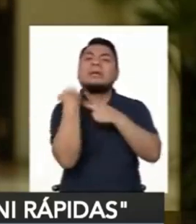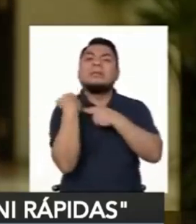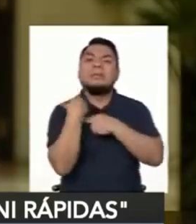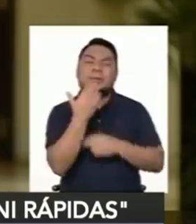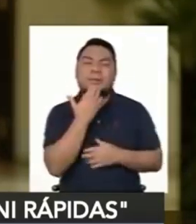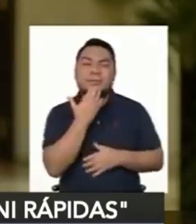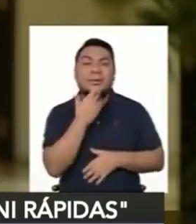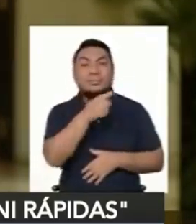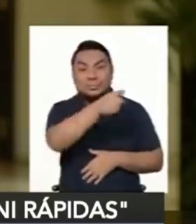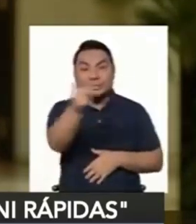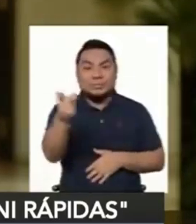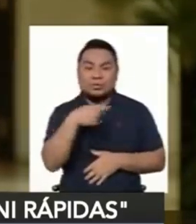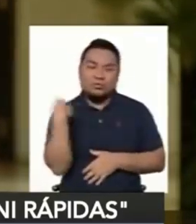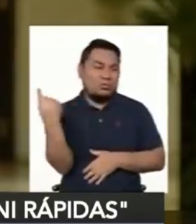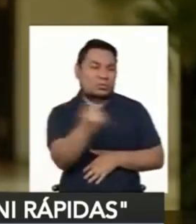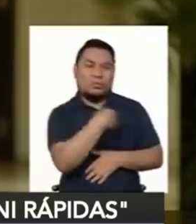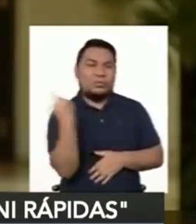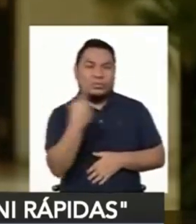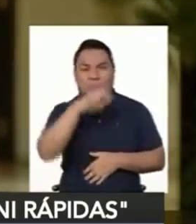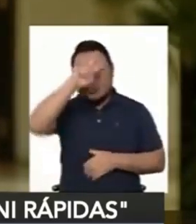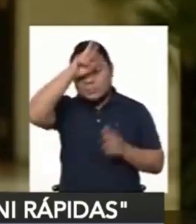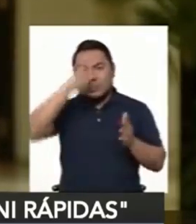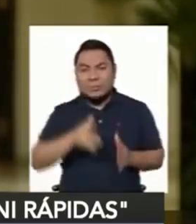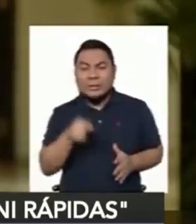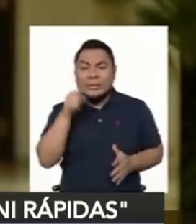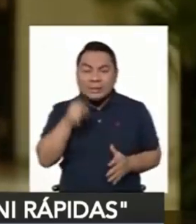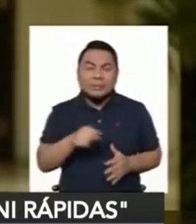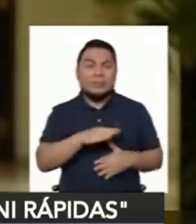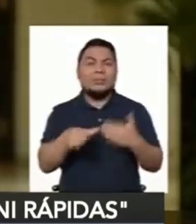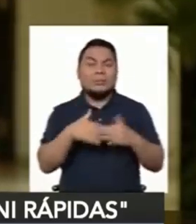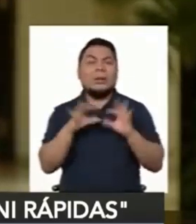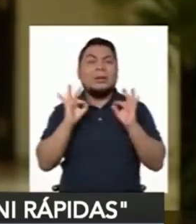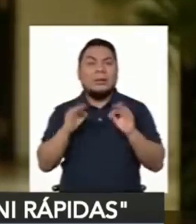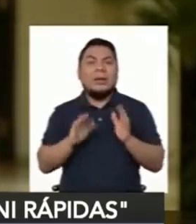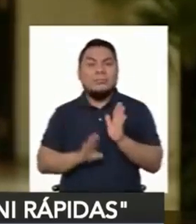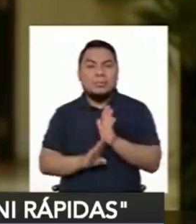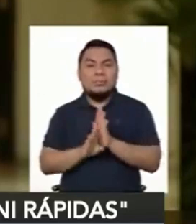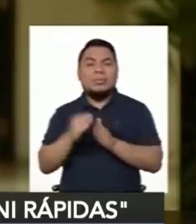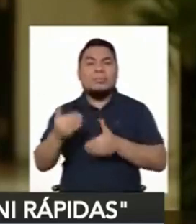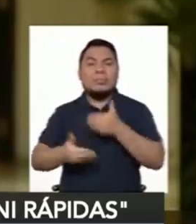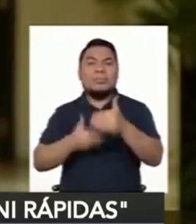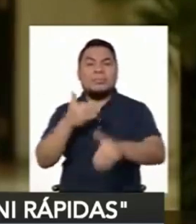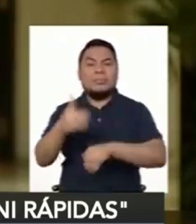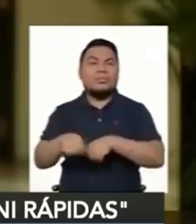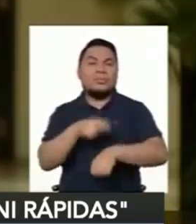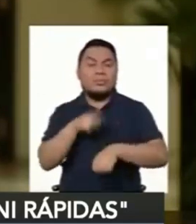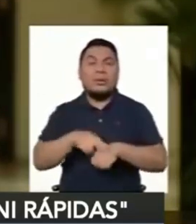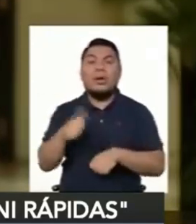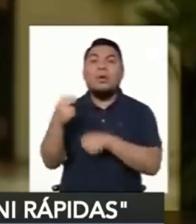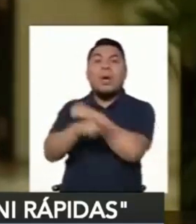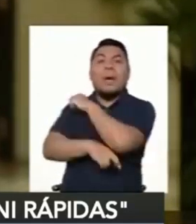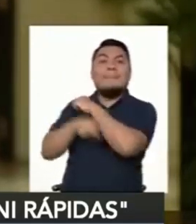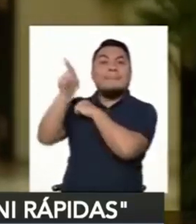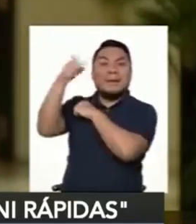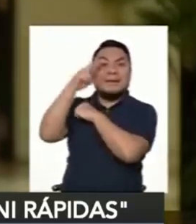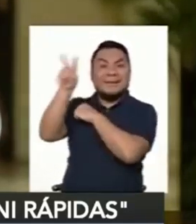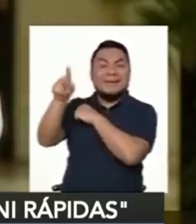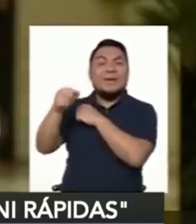ustedes, de nosotros, de todos los peruanos, de que esto se pueda hacer, como ya hemos visto que en otros países ha